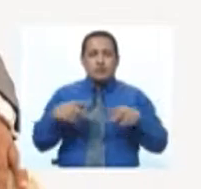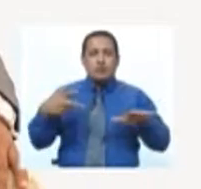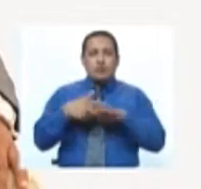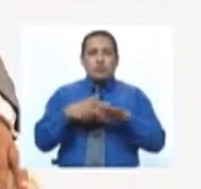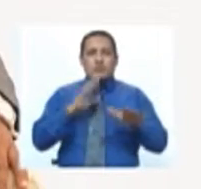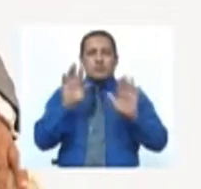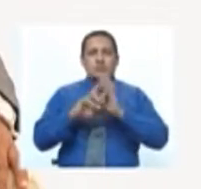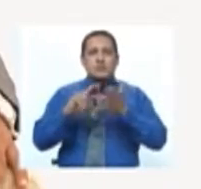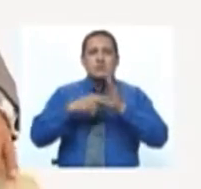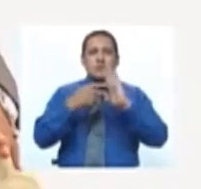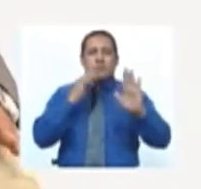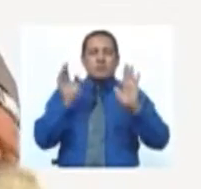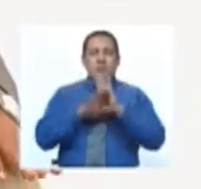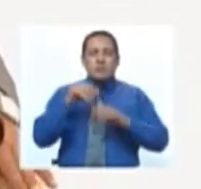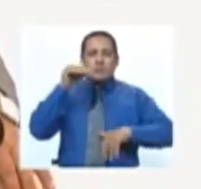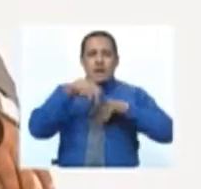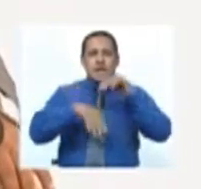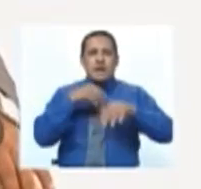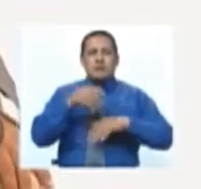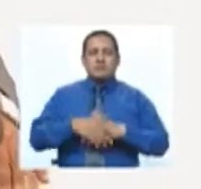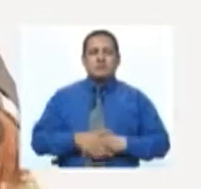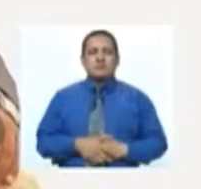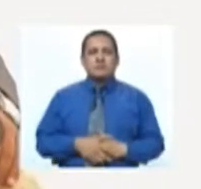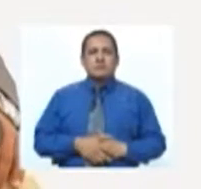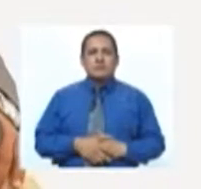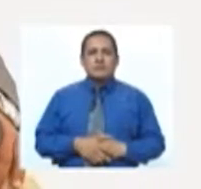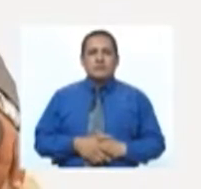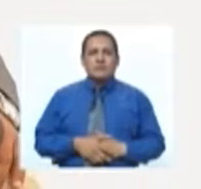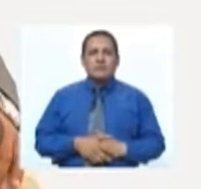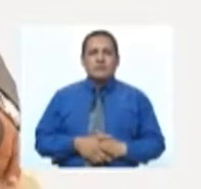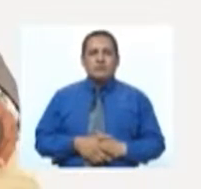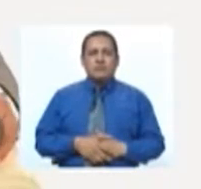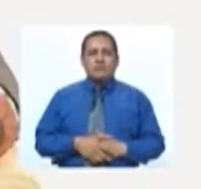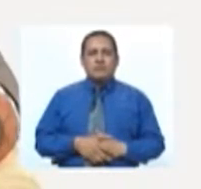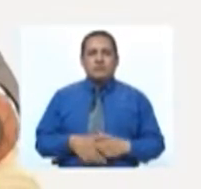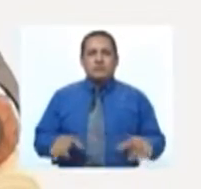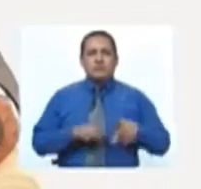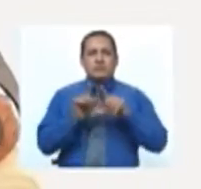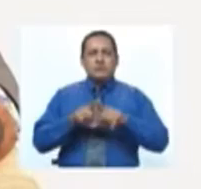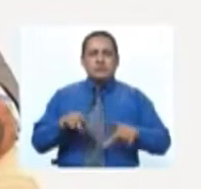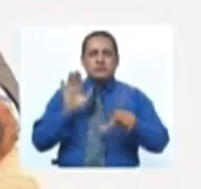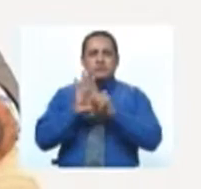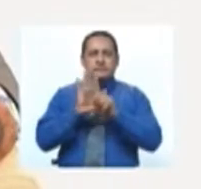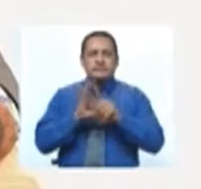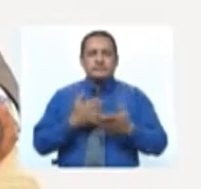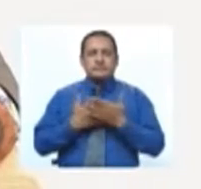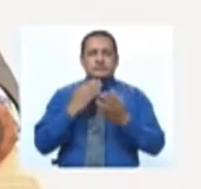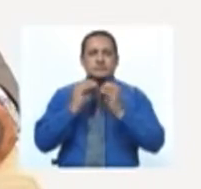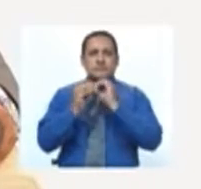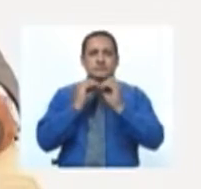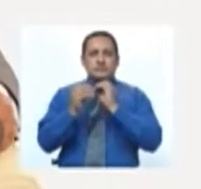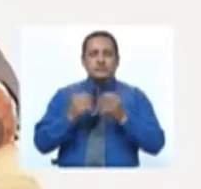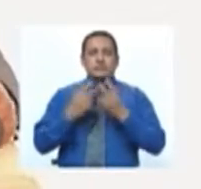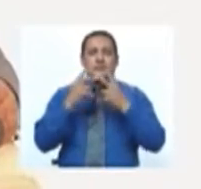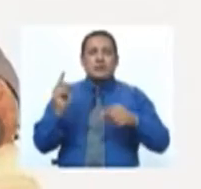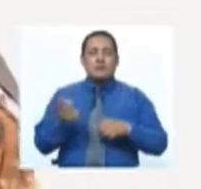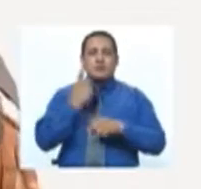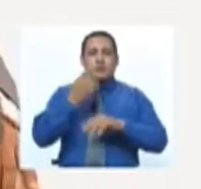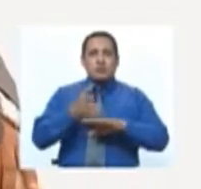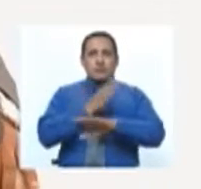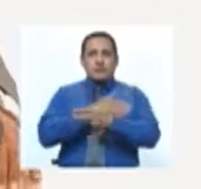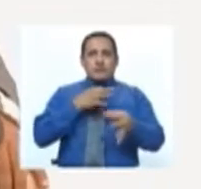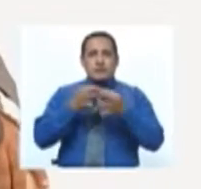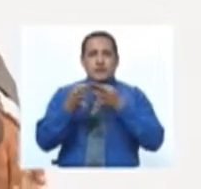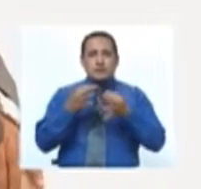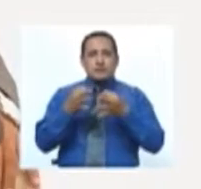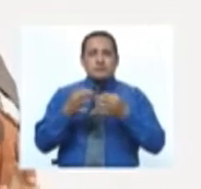parciales en lo que conocemos como playa. Esta ley establece que, en principio, como